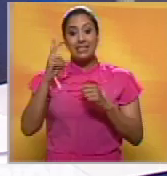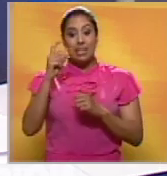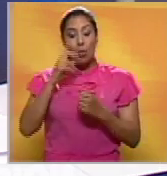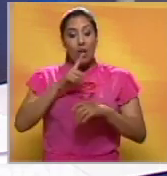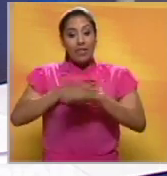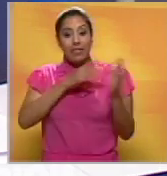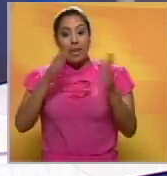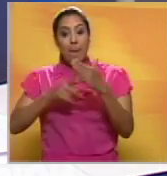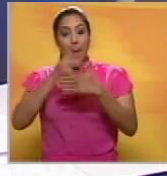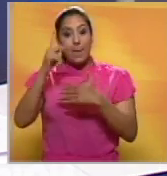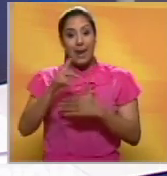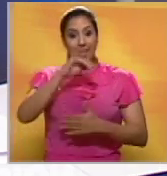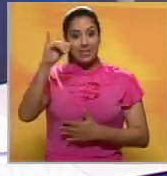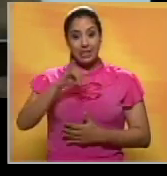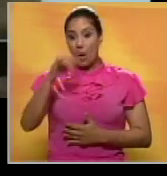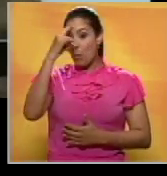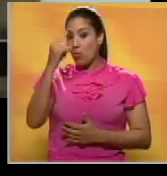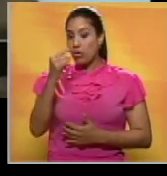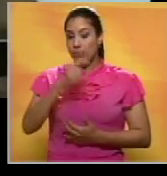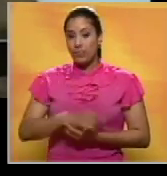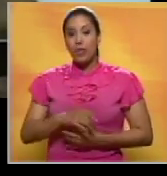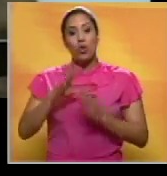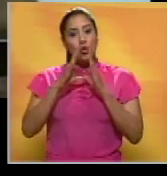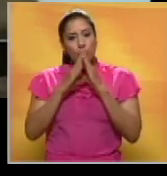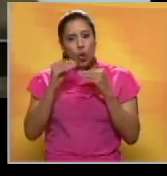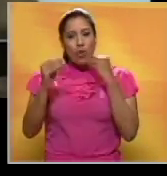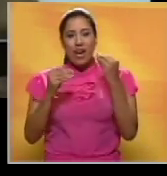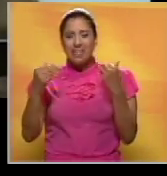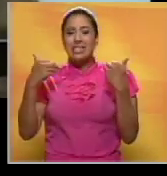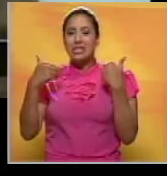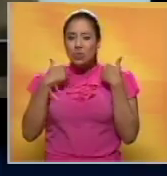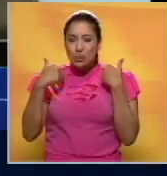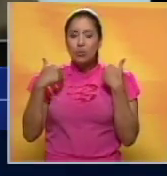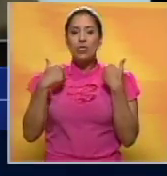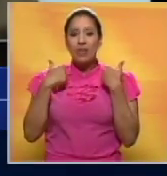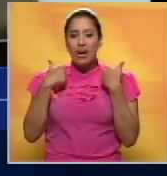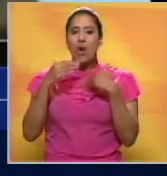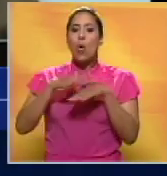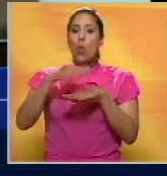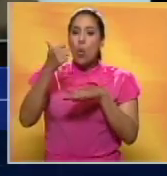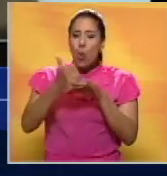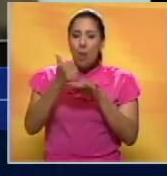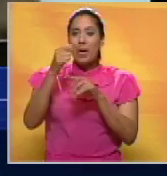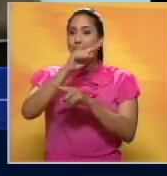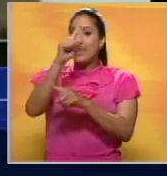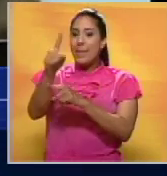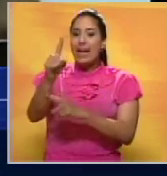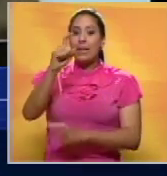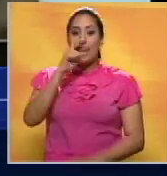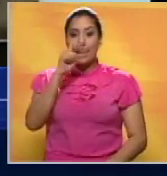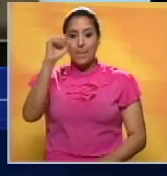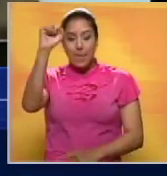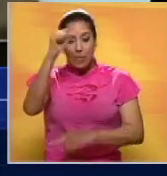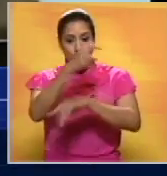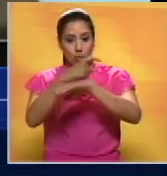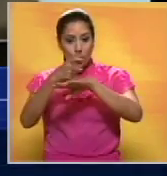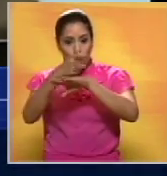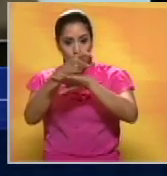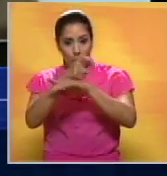segunda fase del Plan Zamora. Todo esto que está pasando es la orden que se dio